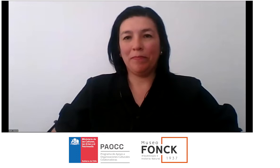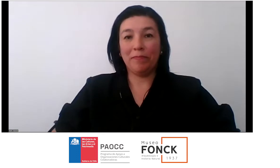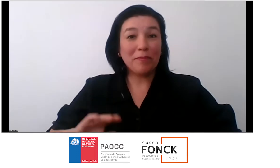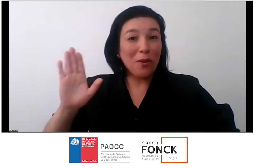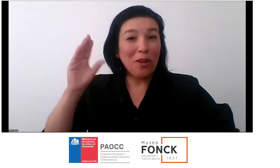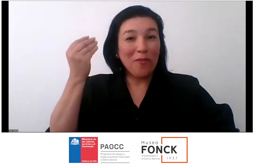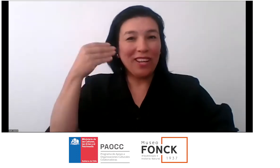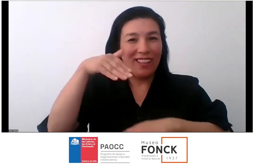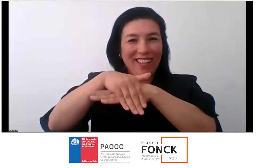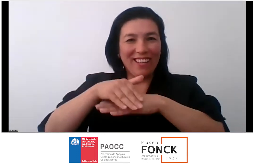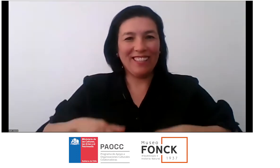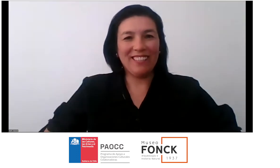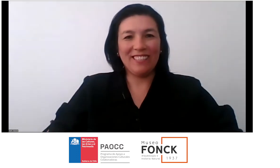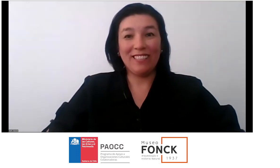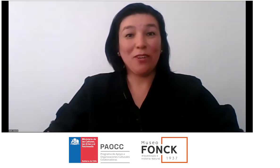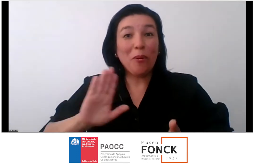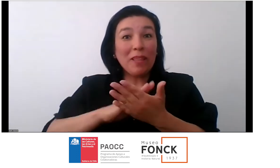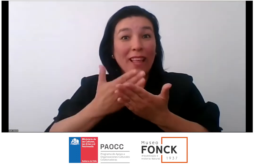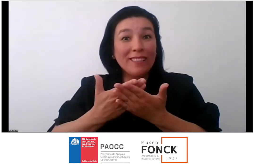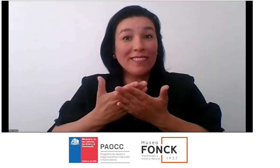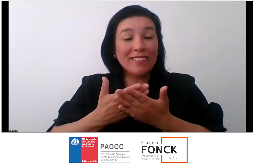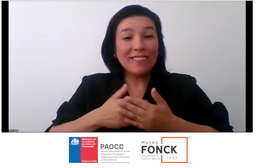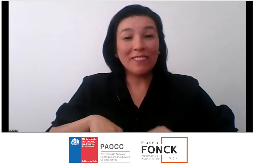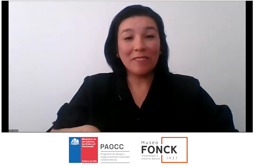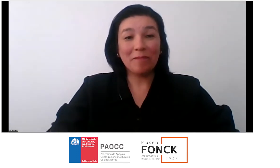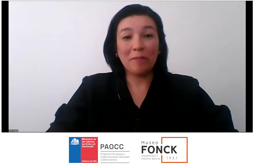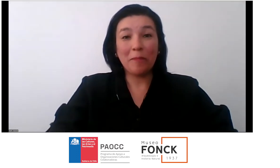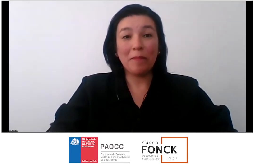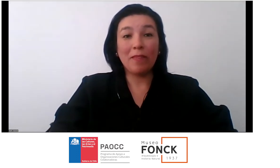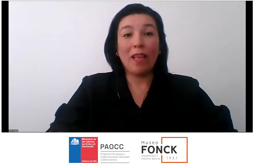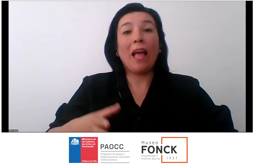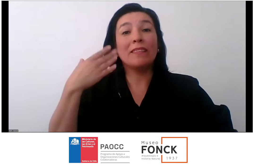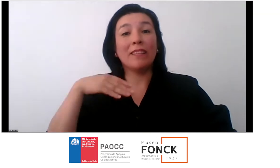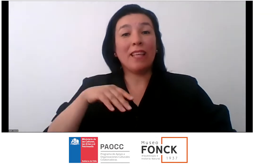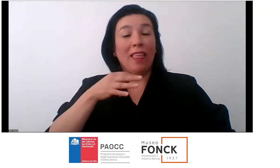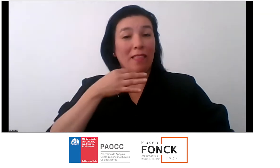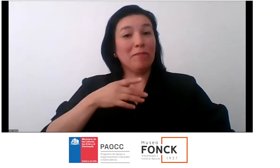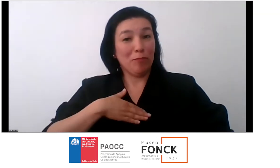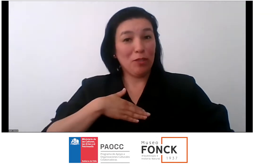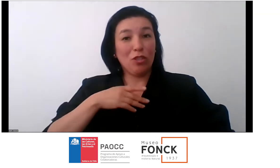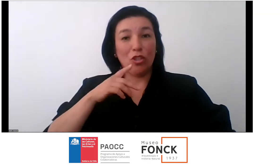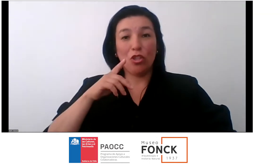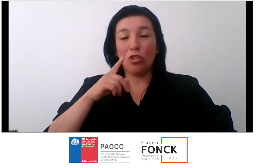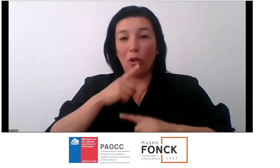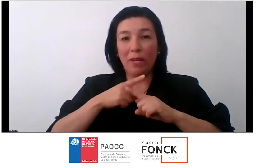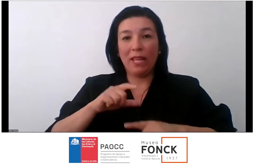Hola, buenas tardes. ¿Cómo están todos? Como decía Alison, mi nombre es Isabel, soy